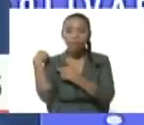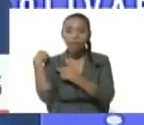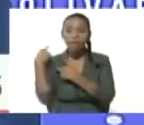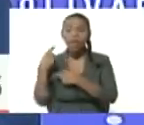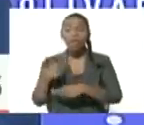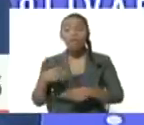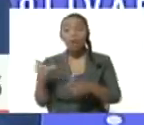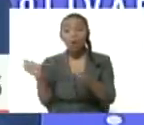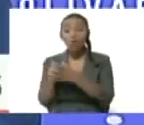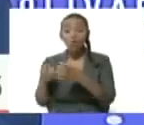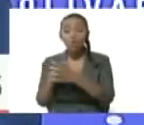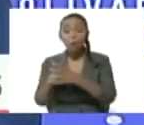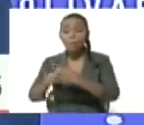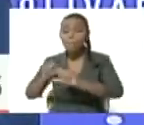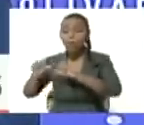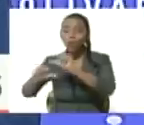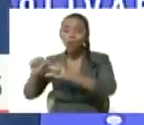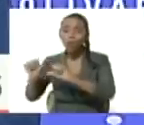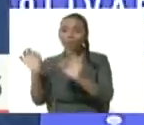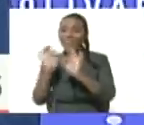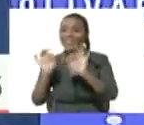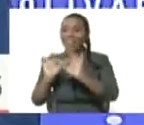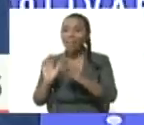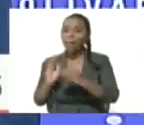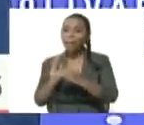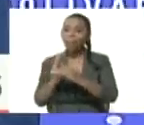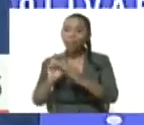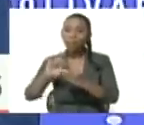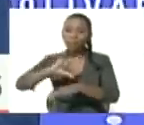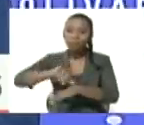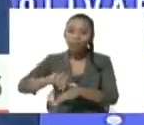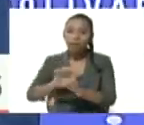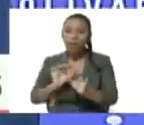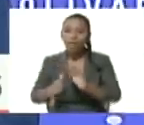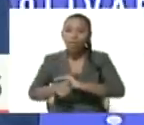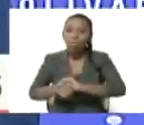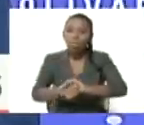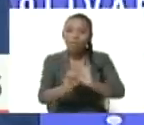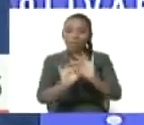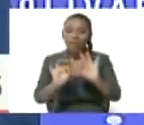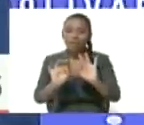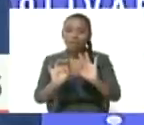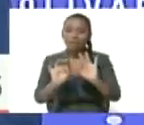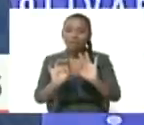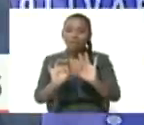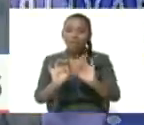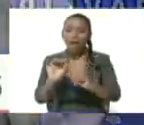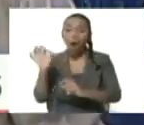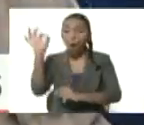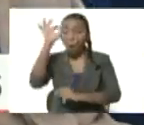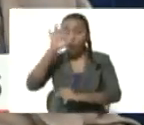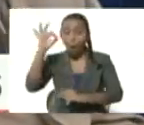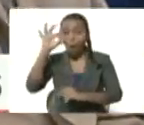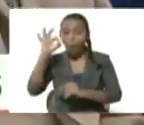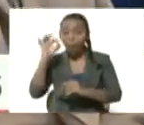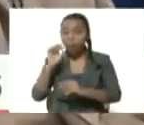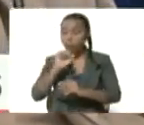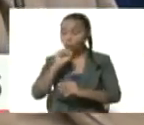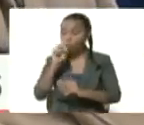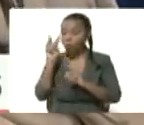unidades productivas, sin retardo. Confío en la capacidad de ustedes. El ojo del amo